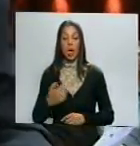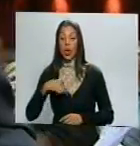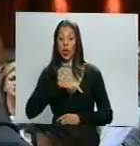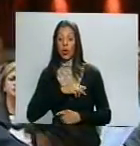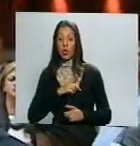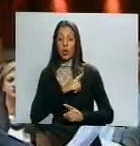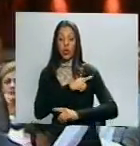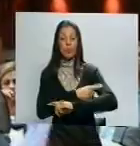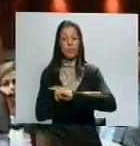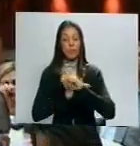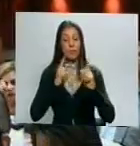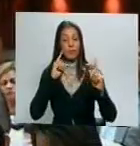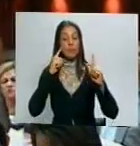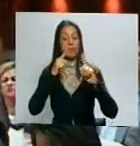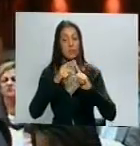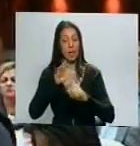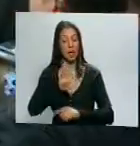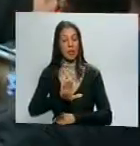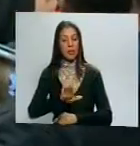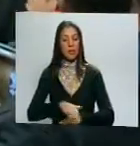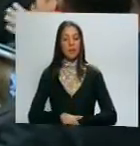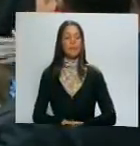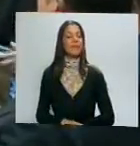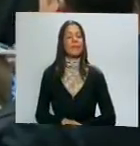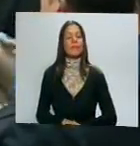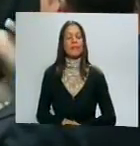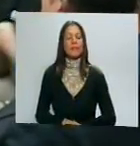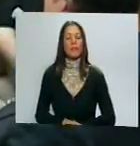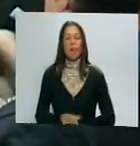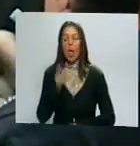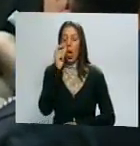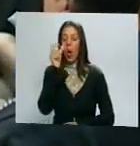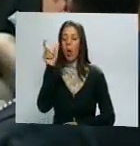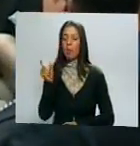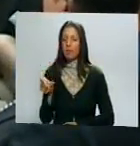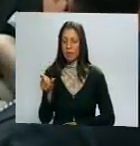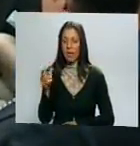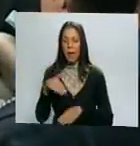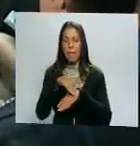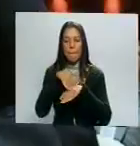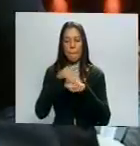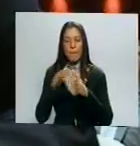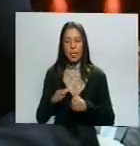asumirlo permanentemente. Y lo decía el compañero Freddy Bernal también,